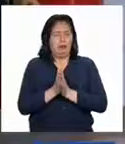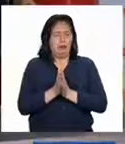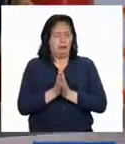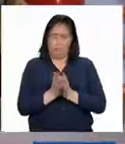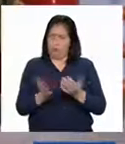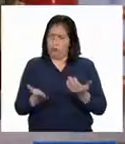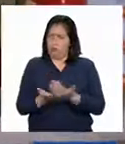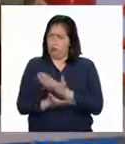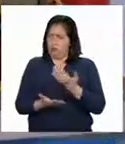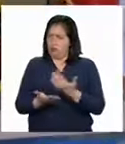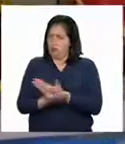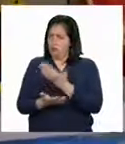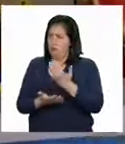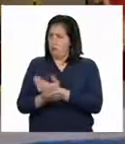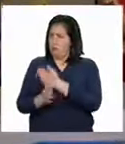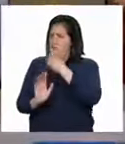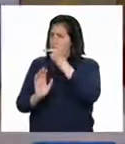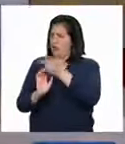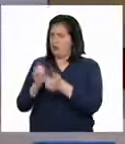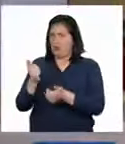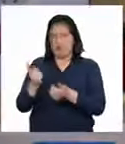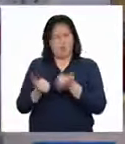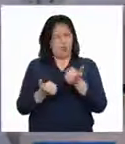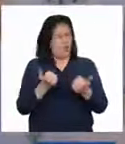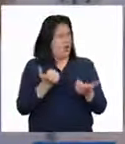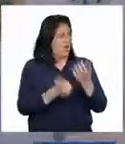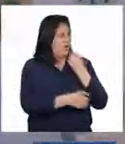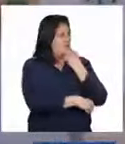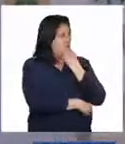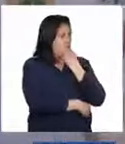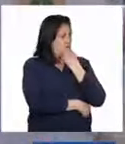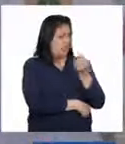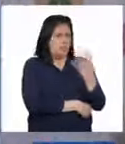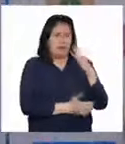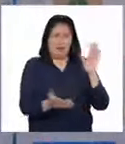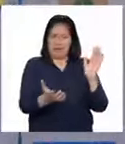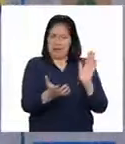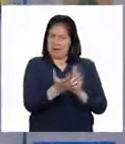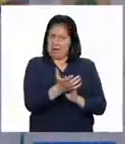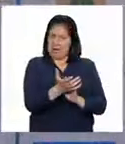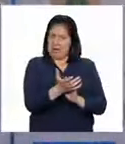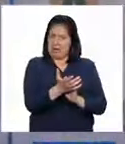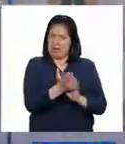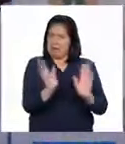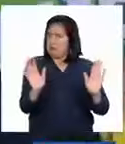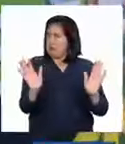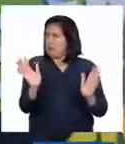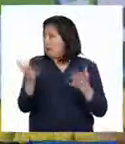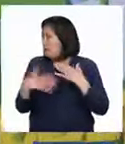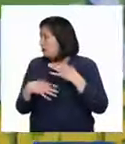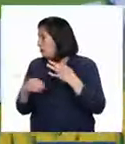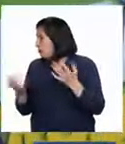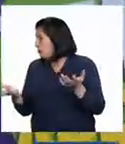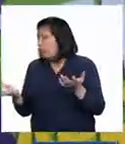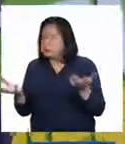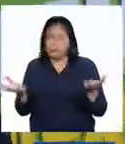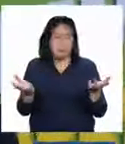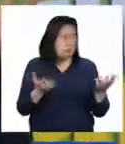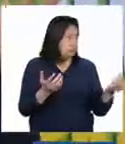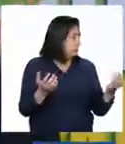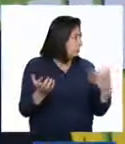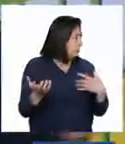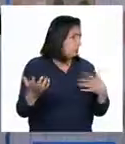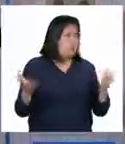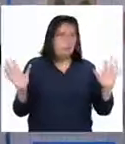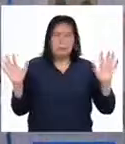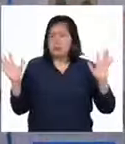Pero tiene un nuevo proyecto. ¿Cuál será ese nuevo proyecto? Dijo que de una palmada y algo muy interesante ocurrirá y que va a